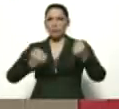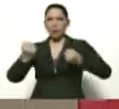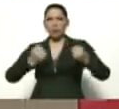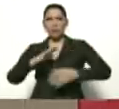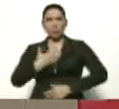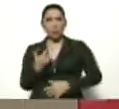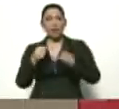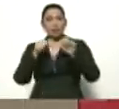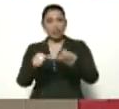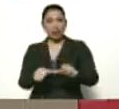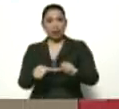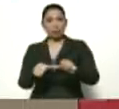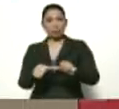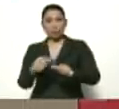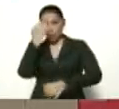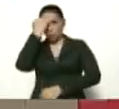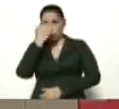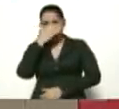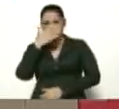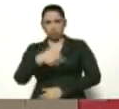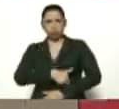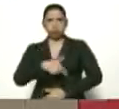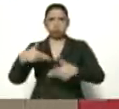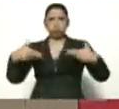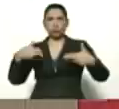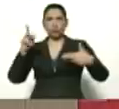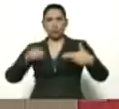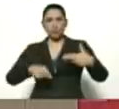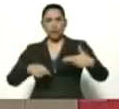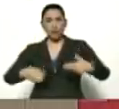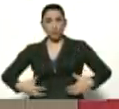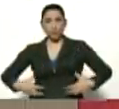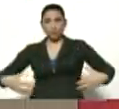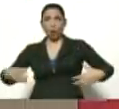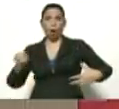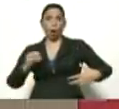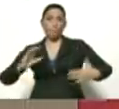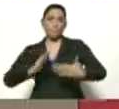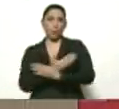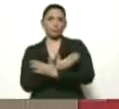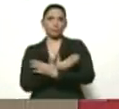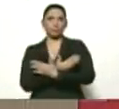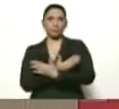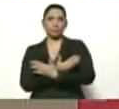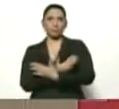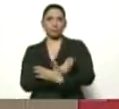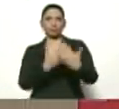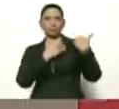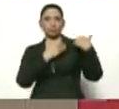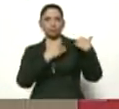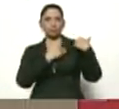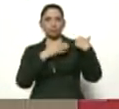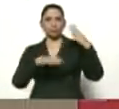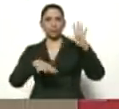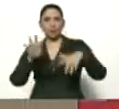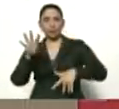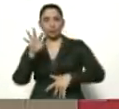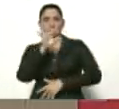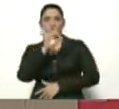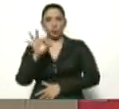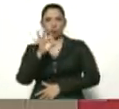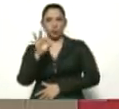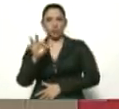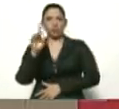quedar los mercenarios asaltantes y las riquezas o los bienes que incautaran les correspondían el 14 por